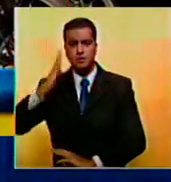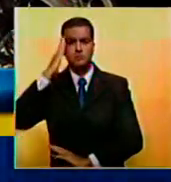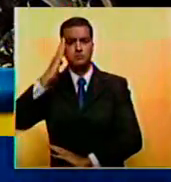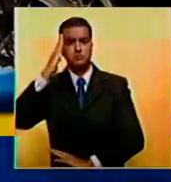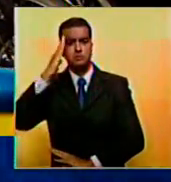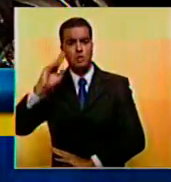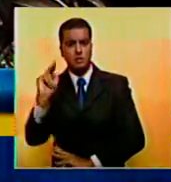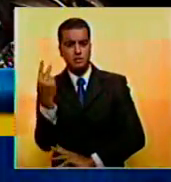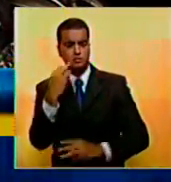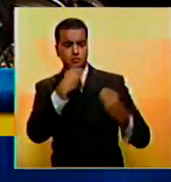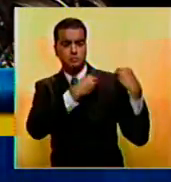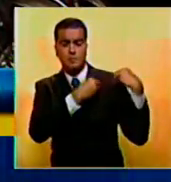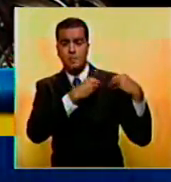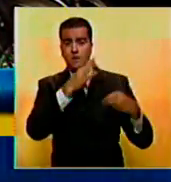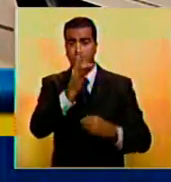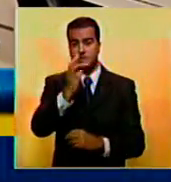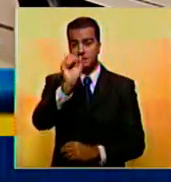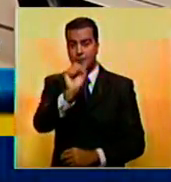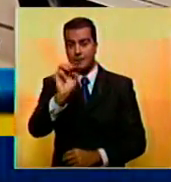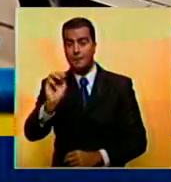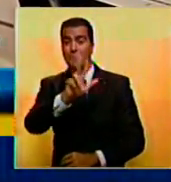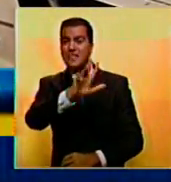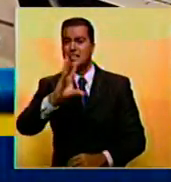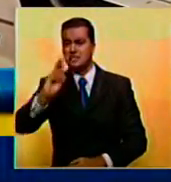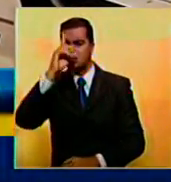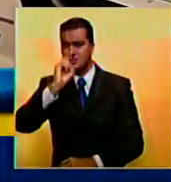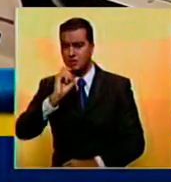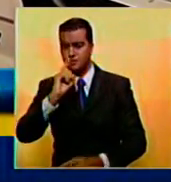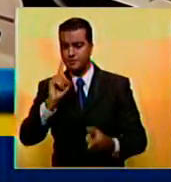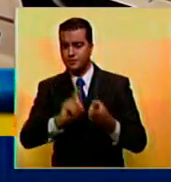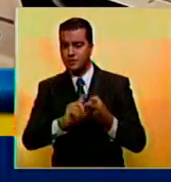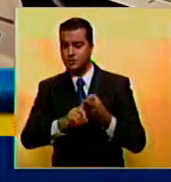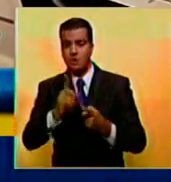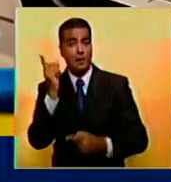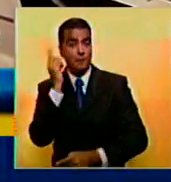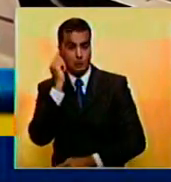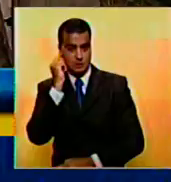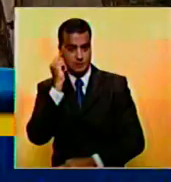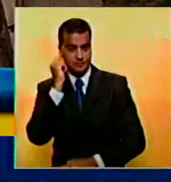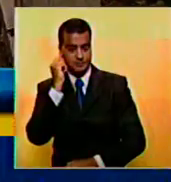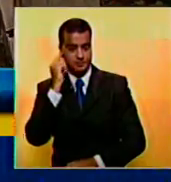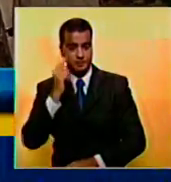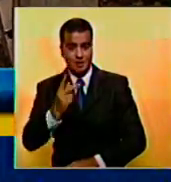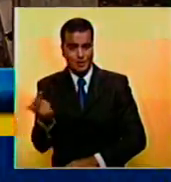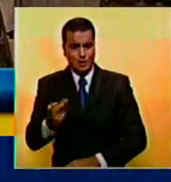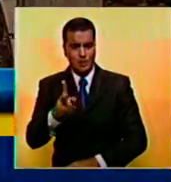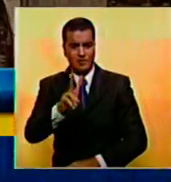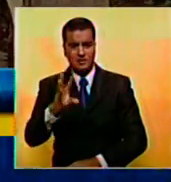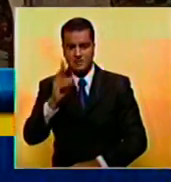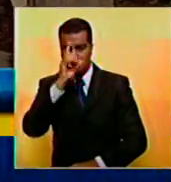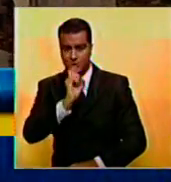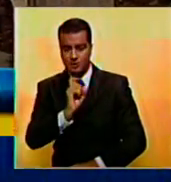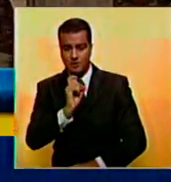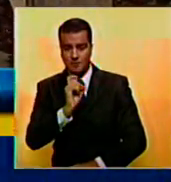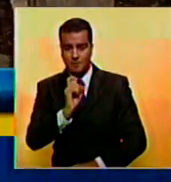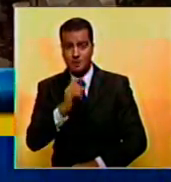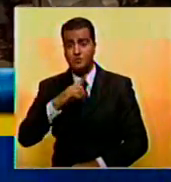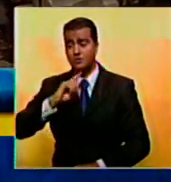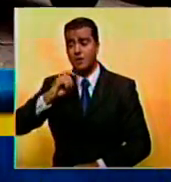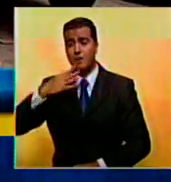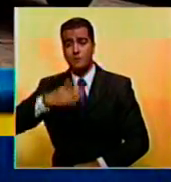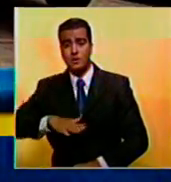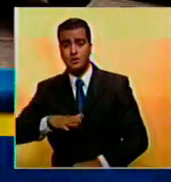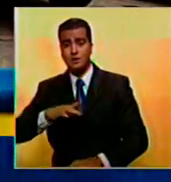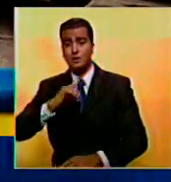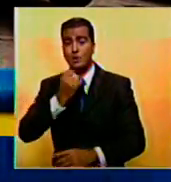mayor de segunda Fran Salazar Marín de 36 años y su pareja la Teniente di Ángel Muñoz báez de 26 se trató de un homicidio